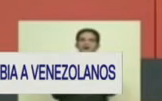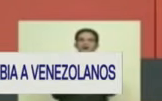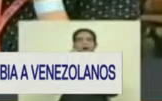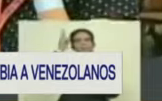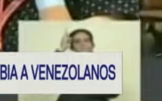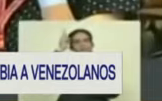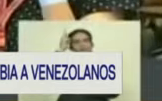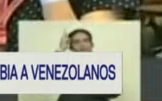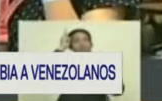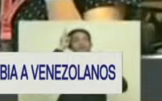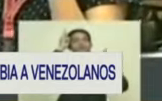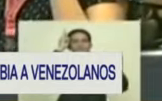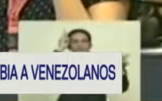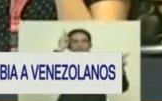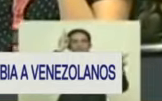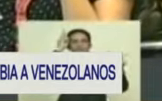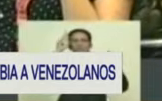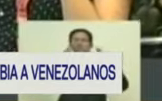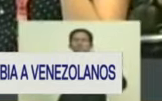y allá,